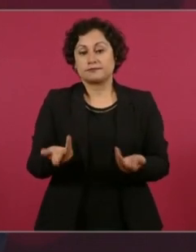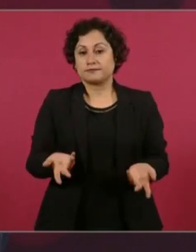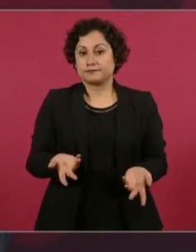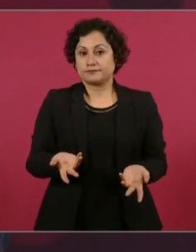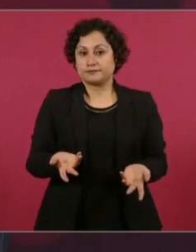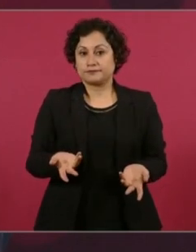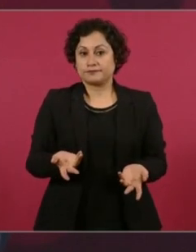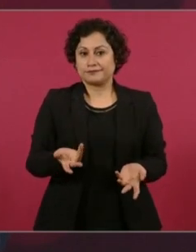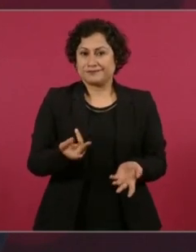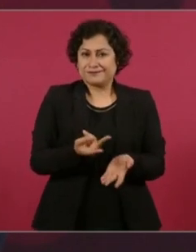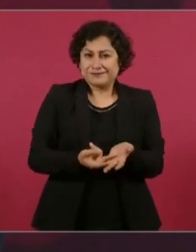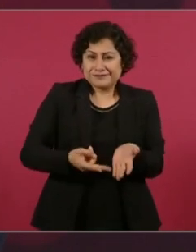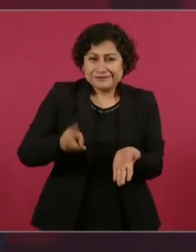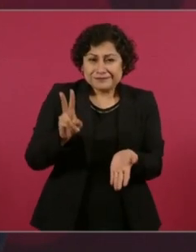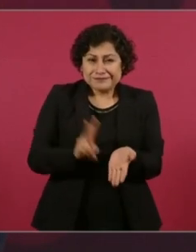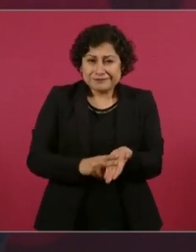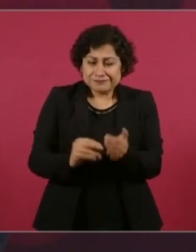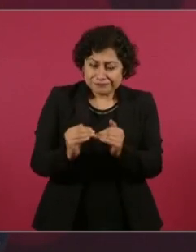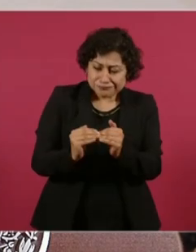el doble.